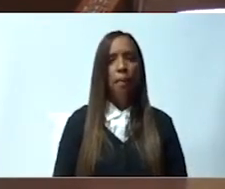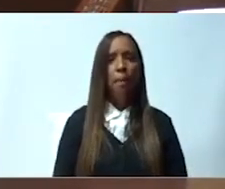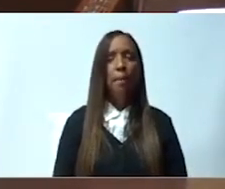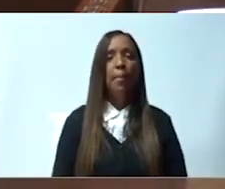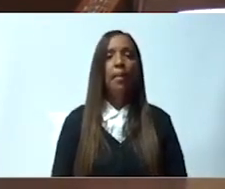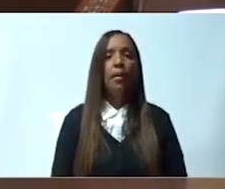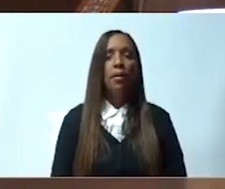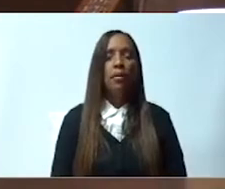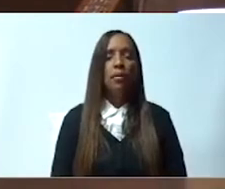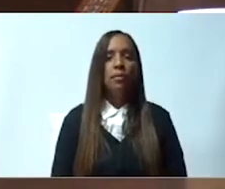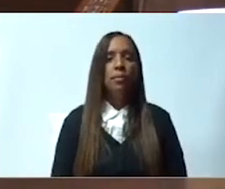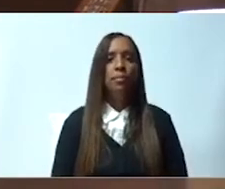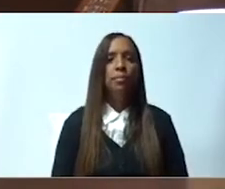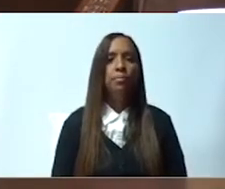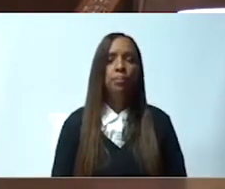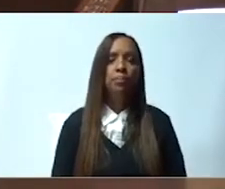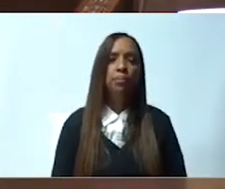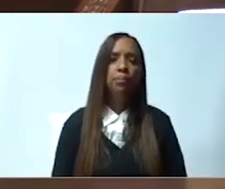8, excepto